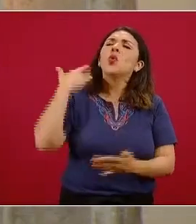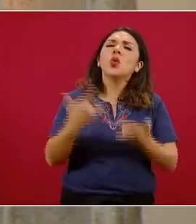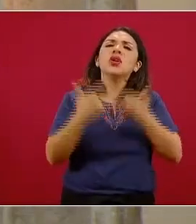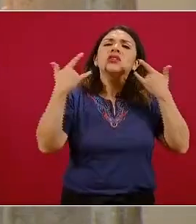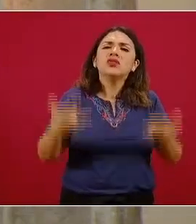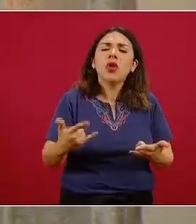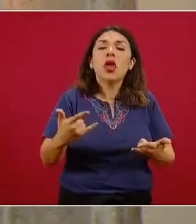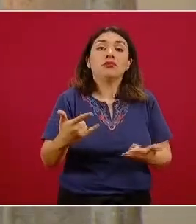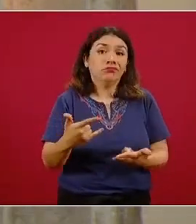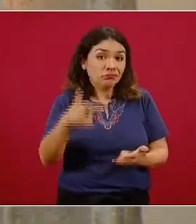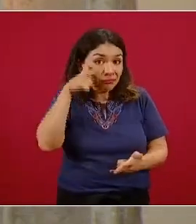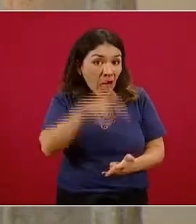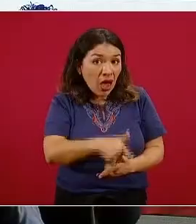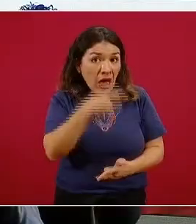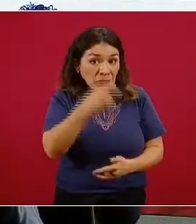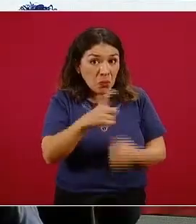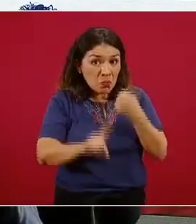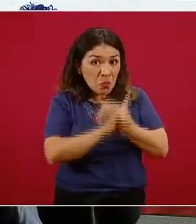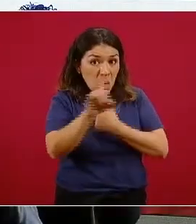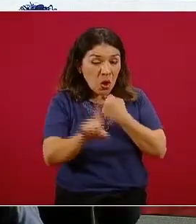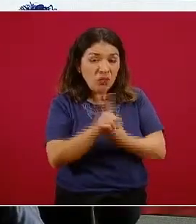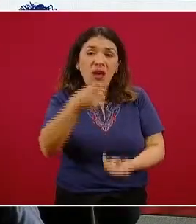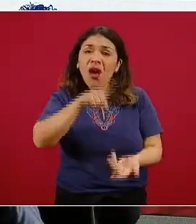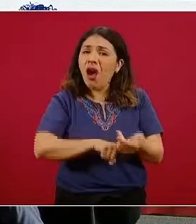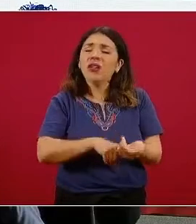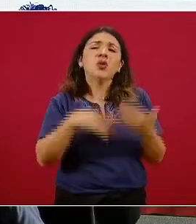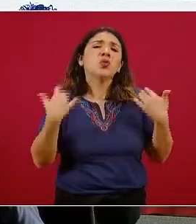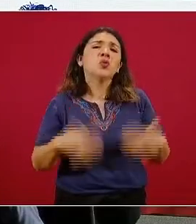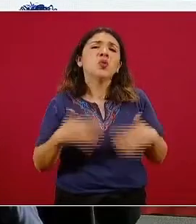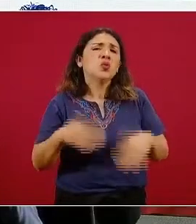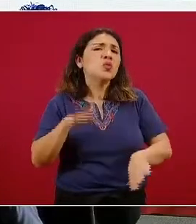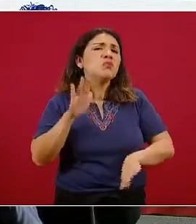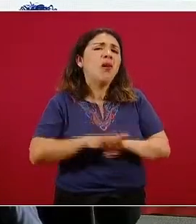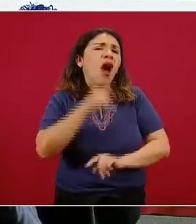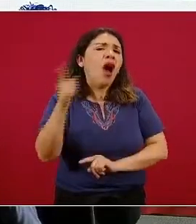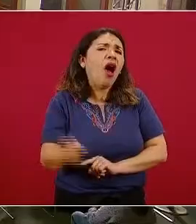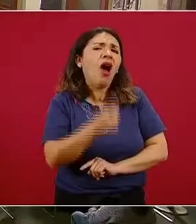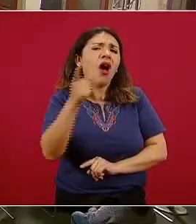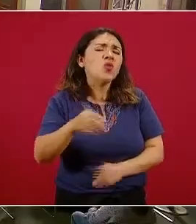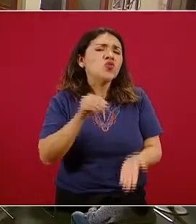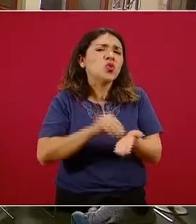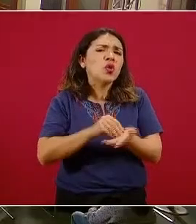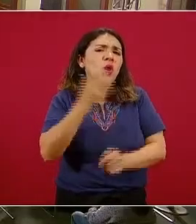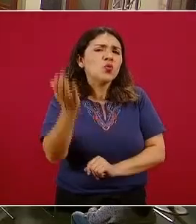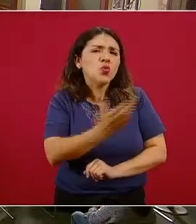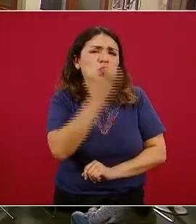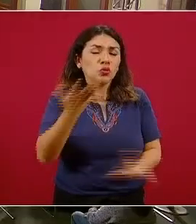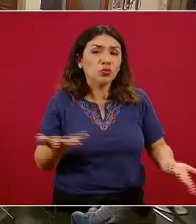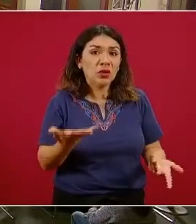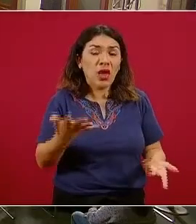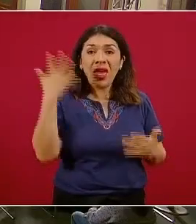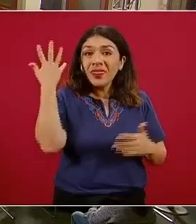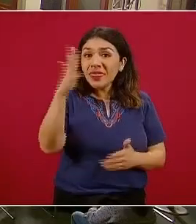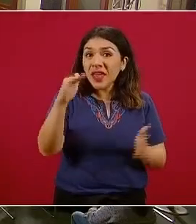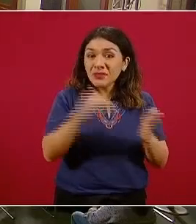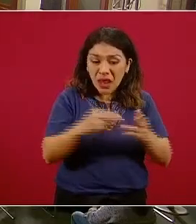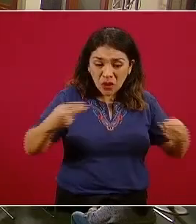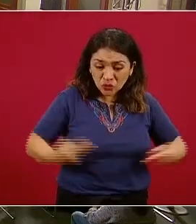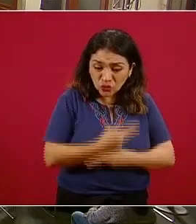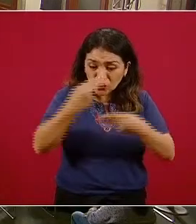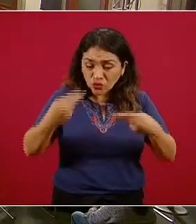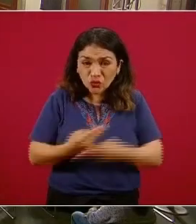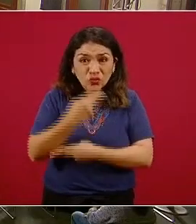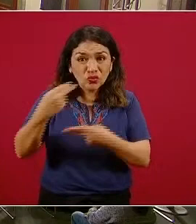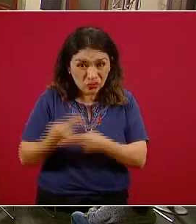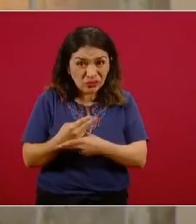pero sabemos que el problema de la violencia es un problema muy común. De estas 10,000 nacimientos,